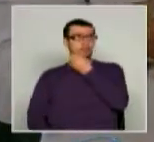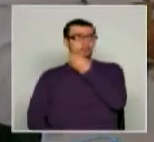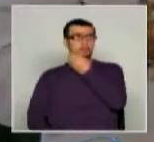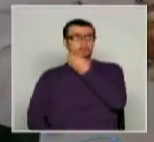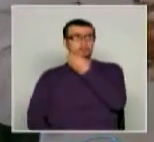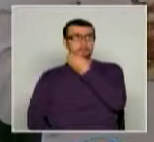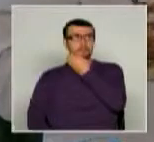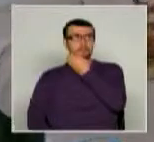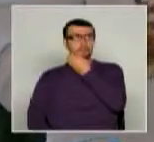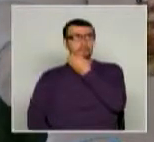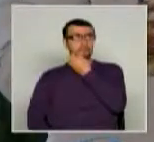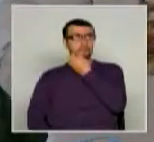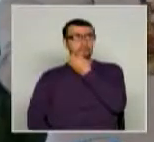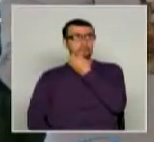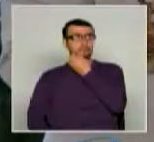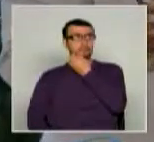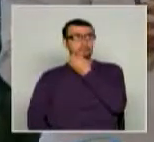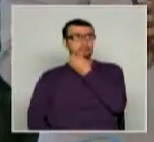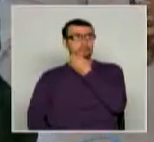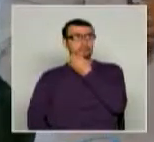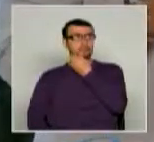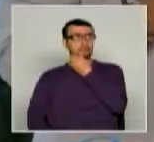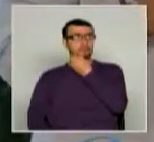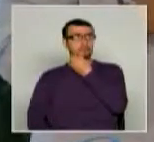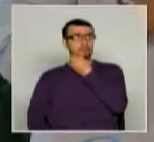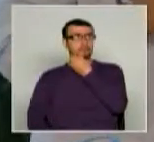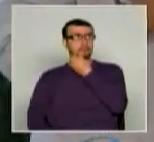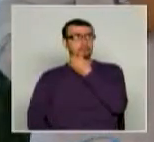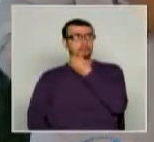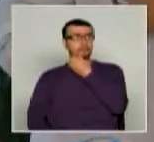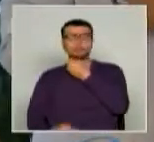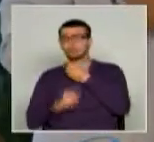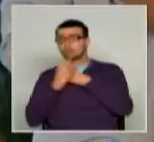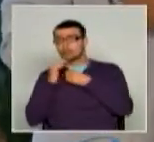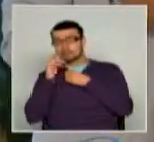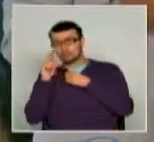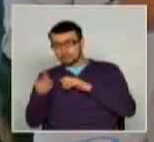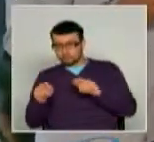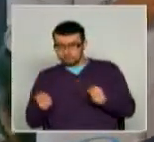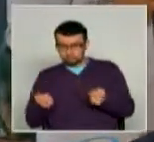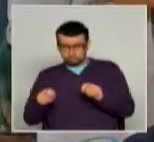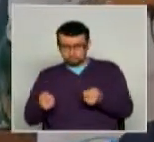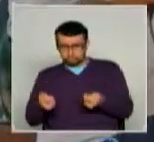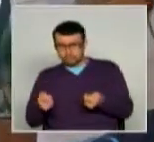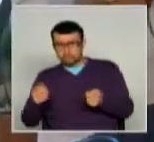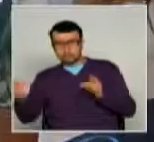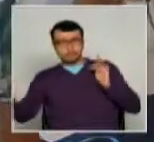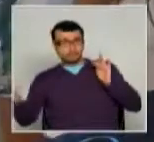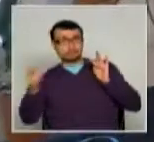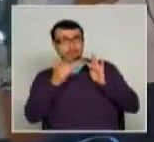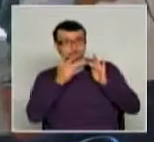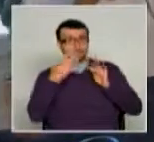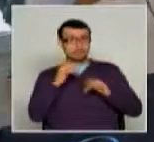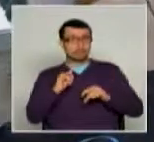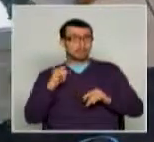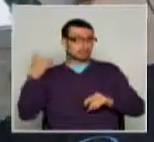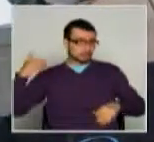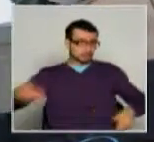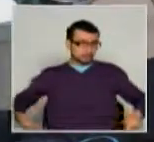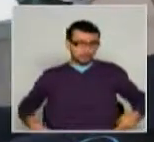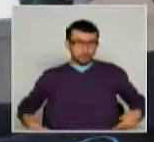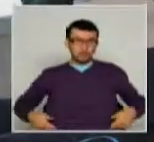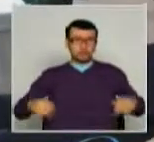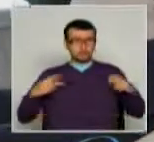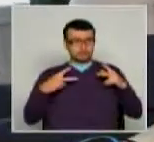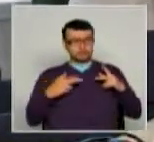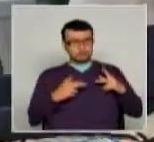cuales nosotros estamos expuestos. Aquí estamos entonces con el equipo y ellos se han conectado al cuerpo,